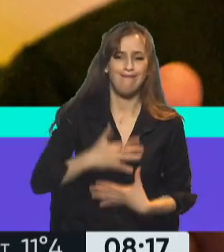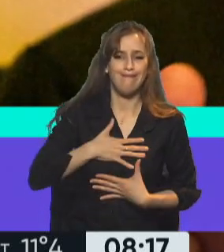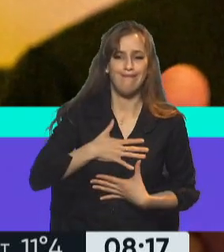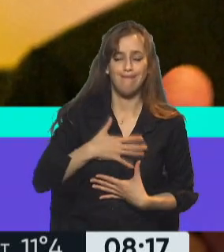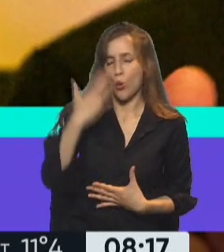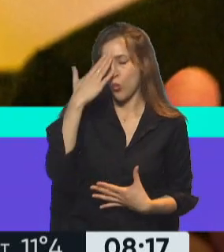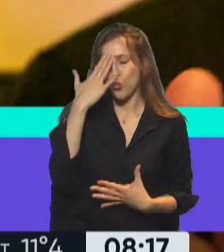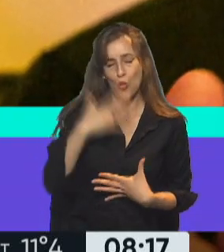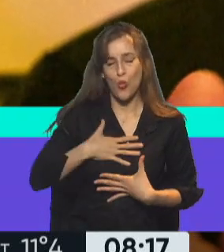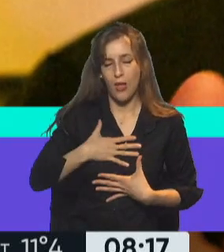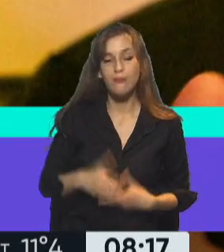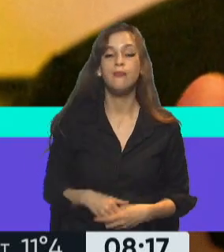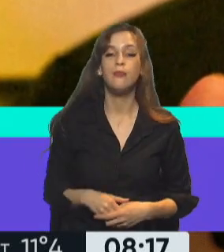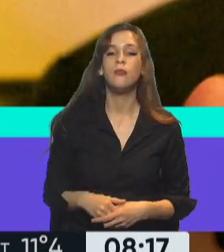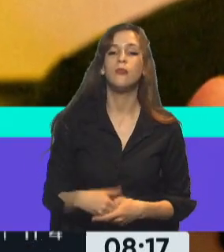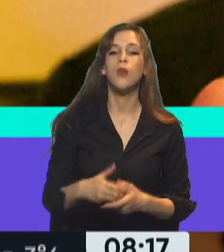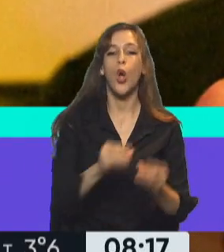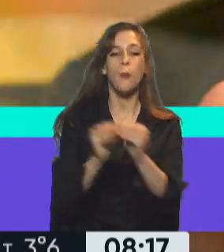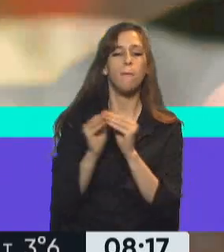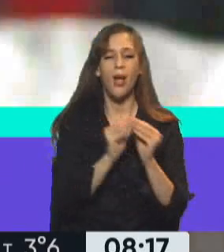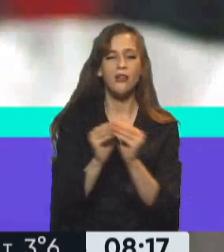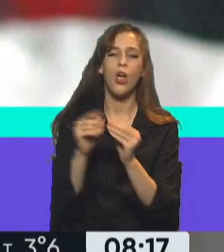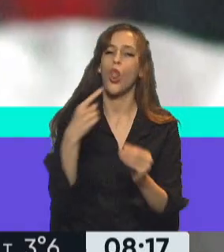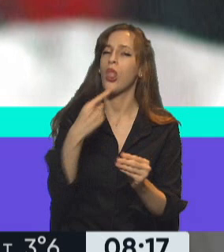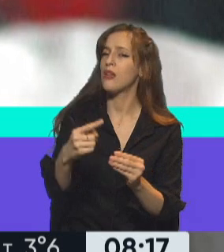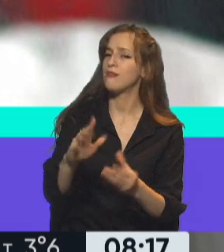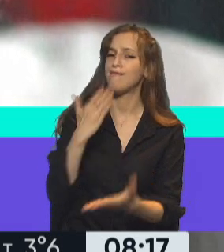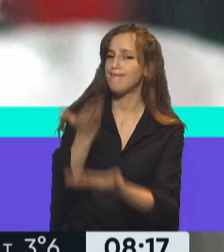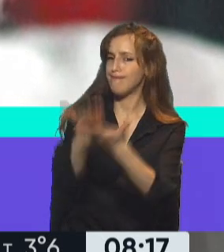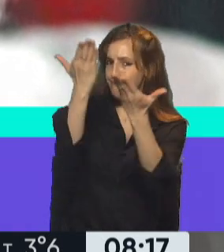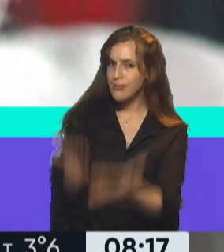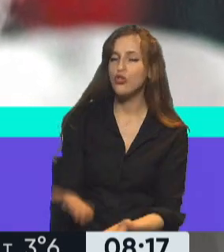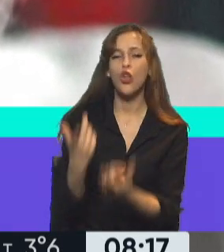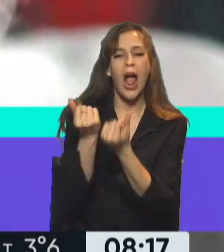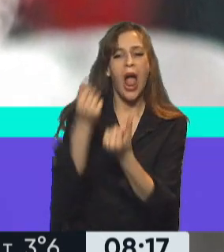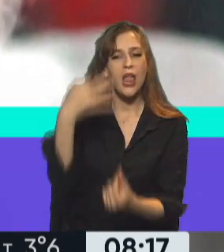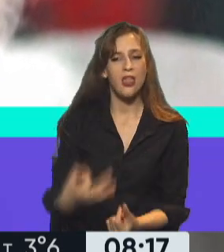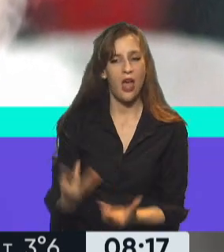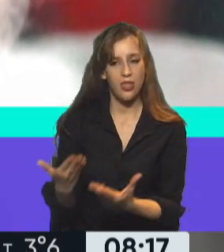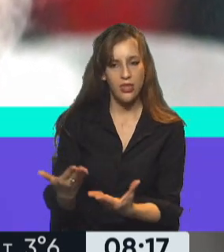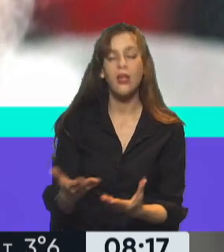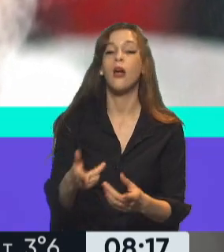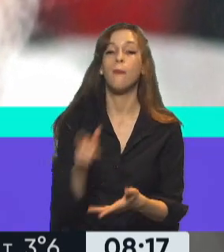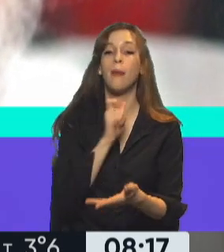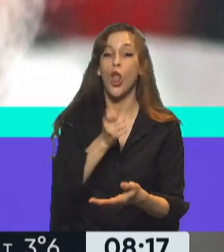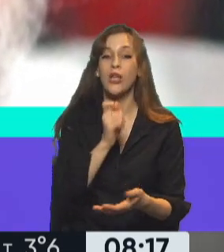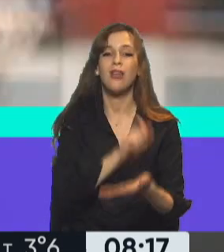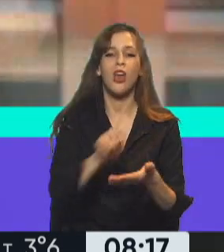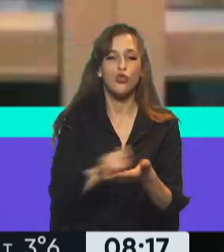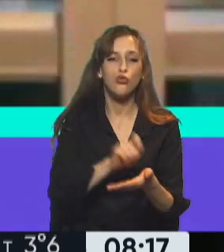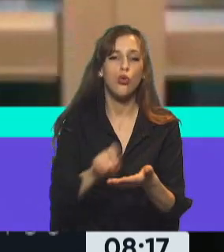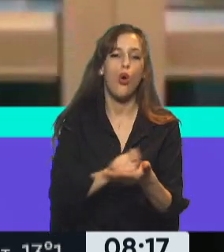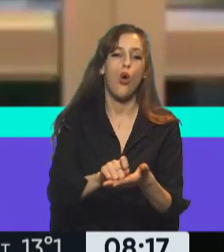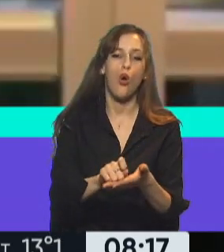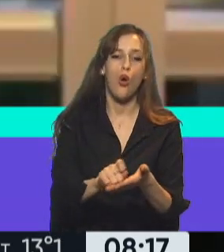cultura. Muchos colegas recordaron su profesionalismo y su calidad como persona. El periodista, escritor y editor Christian